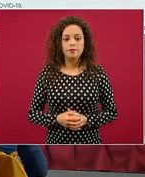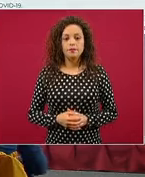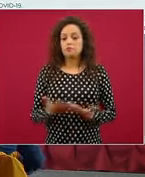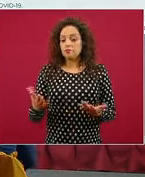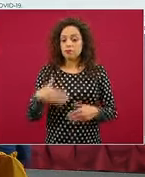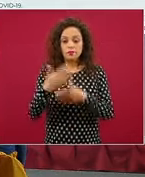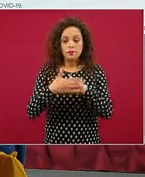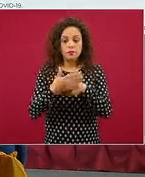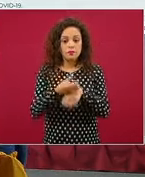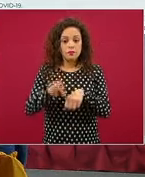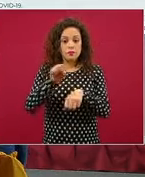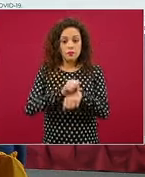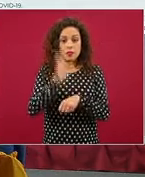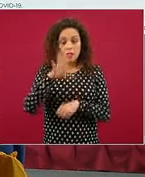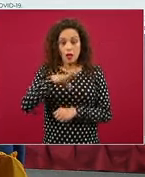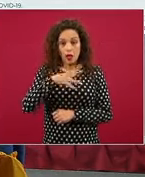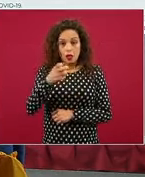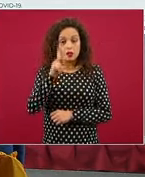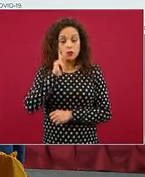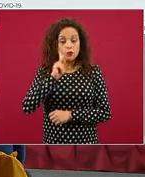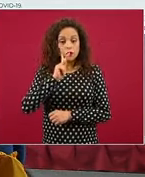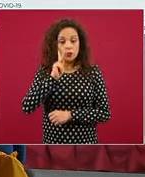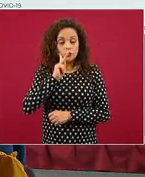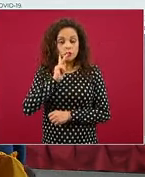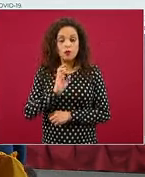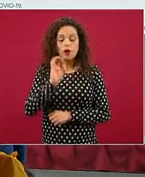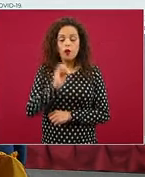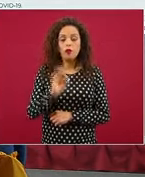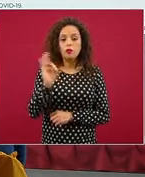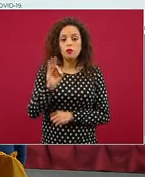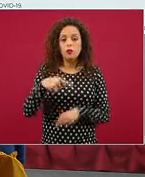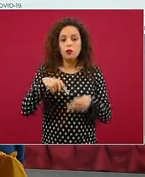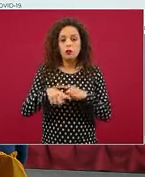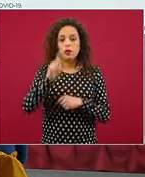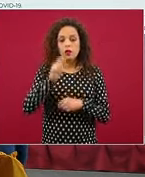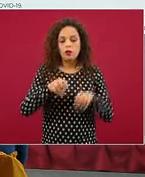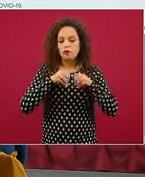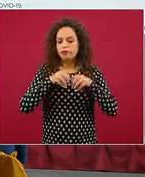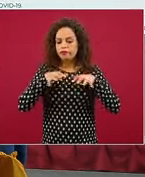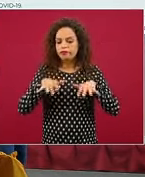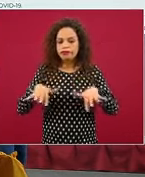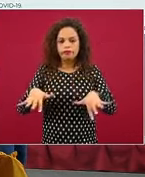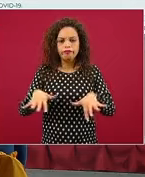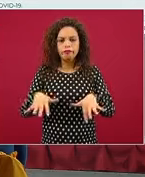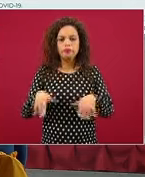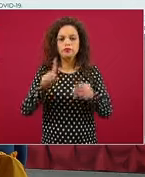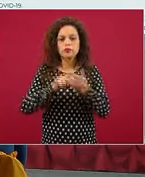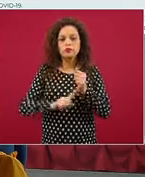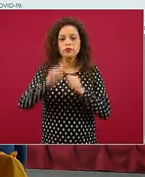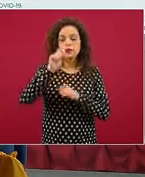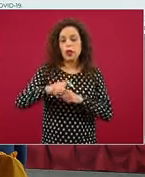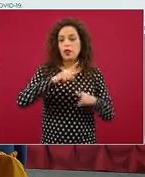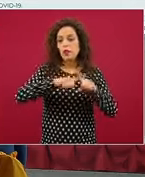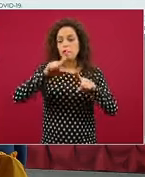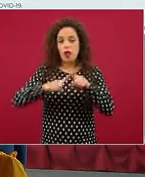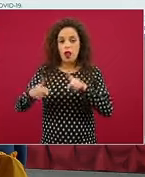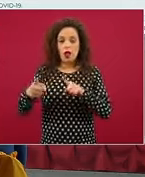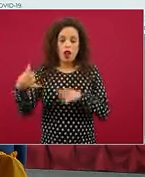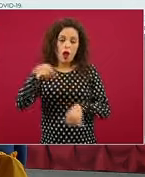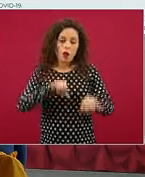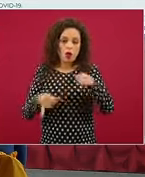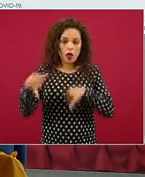y que estas pruebas estén disponibles o se empiecen ya a distribuir en la Red Nacional de Laboratorios, recordando que